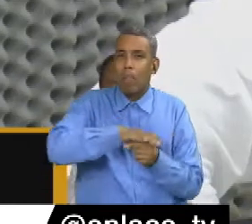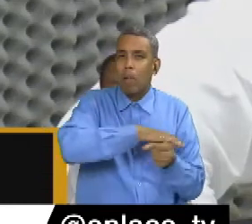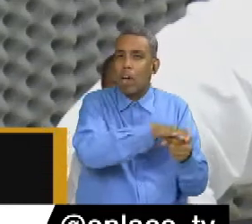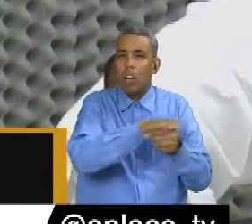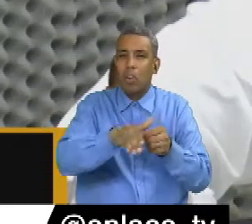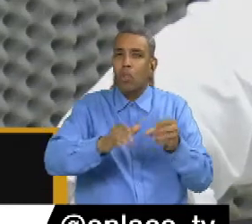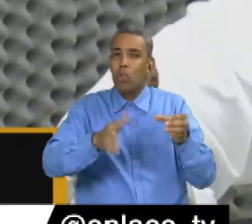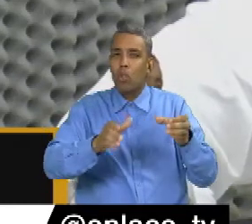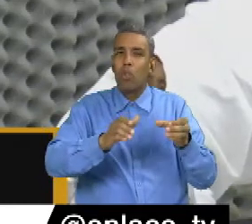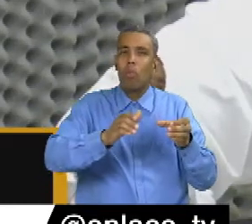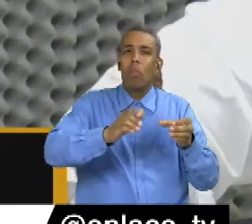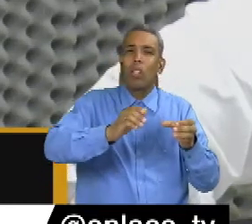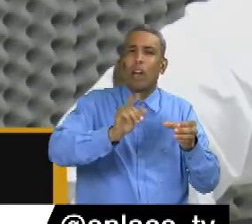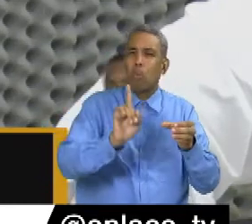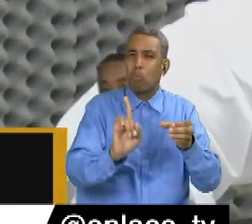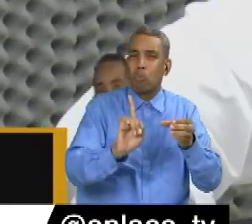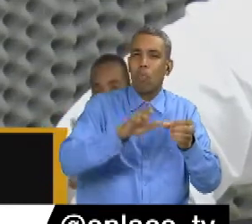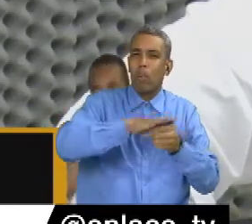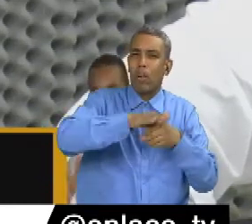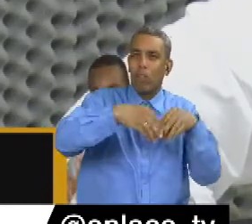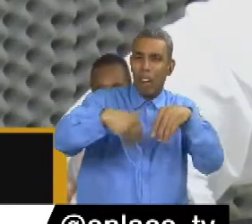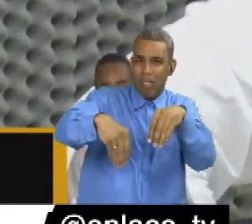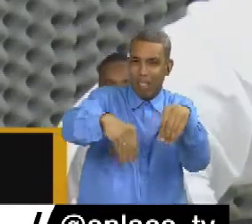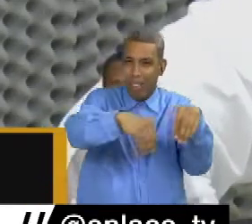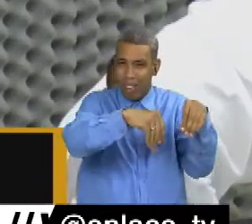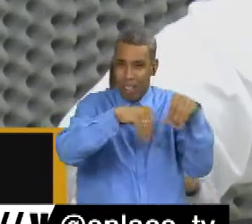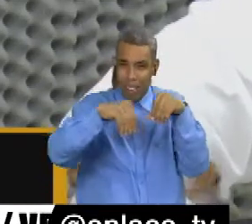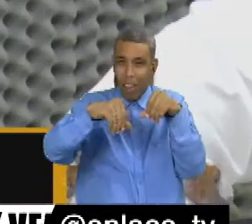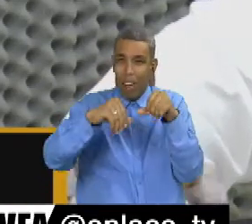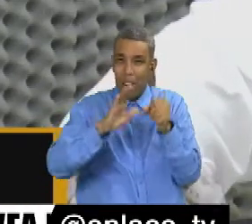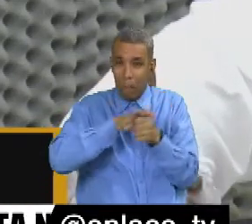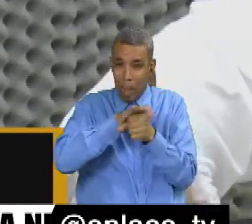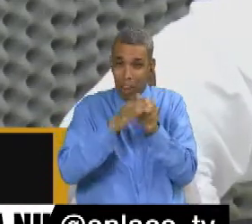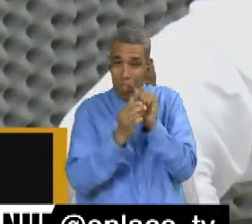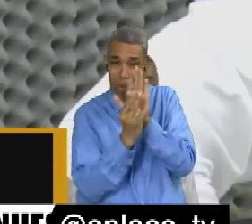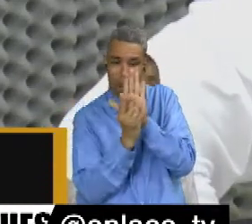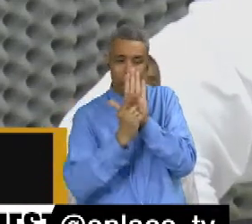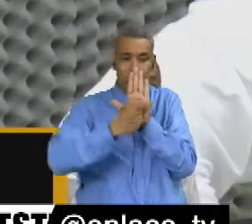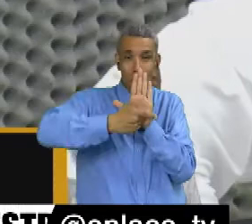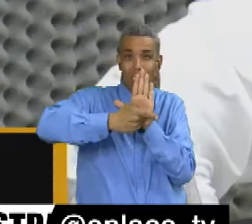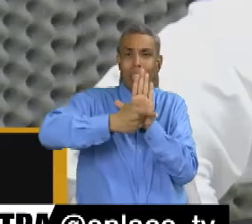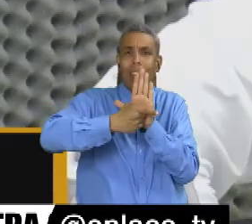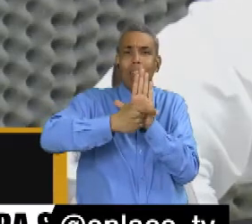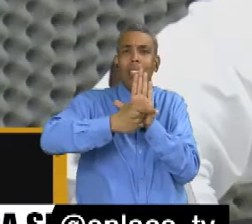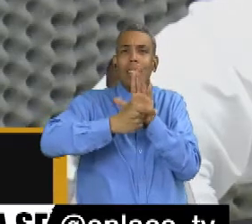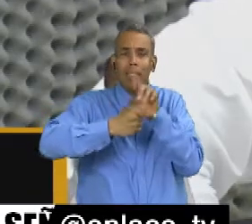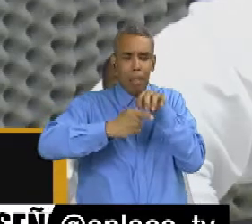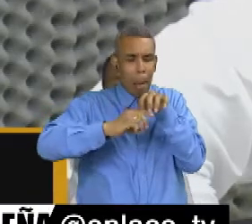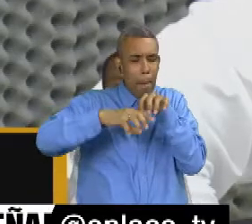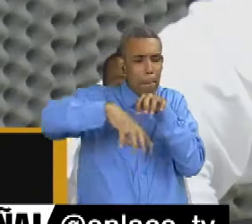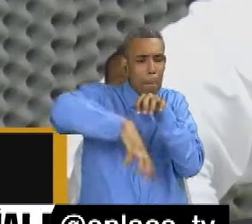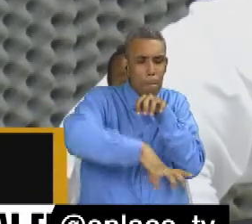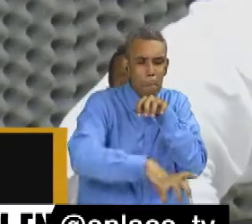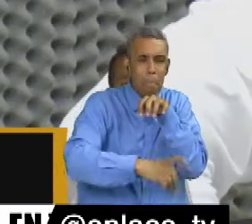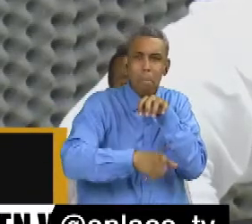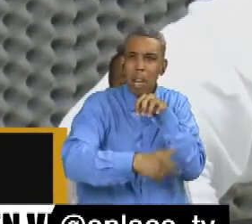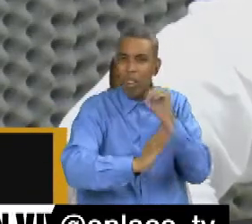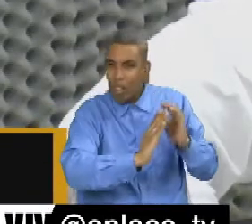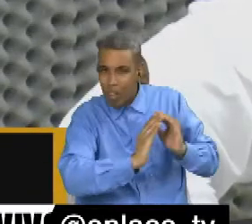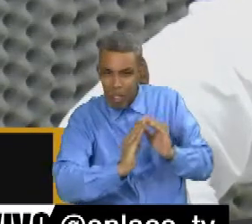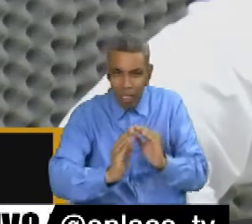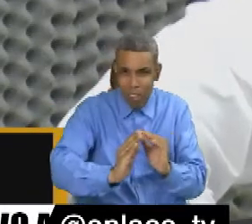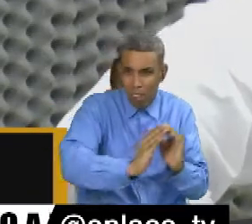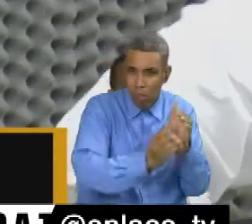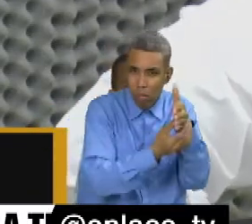barrio Arenal, en la parte de atrás del barrio Buenos Aires, las invasiones que tenemos en esa zona. Repartimos, así como la bendición de Dios, tuvimos